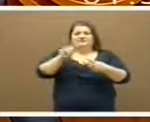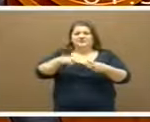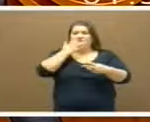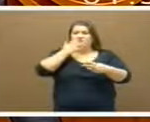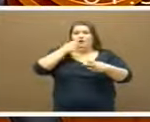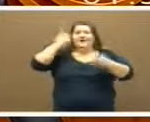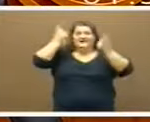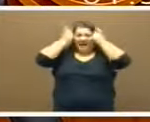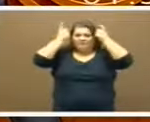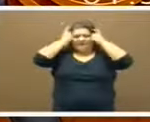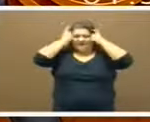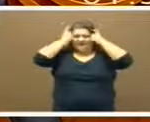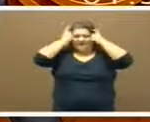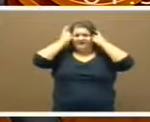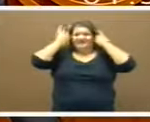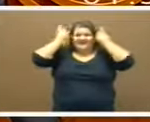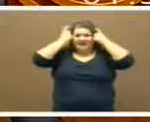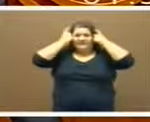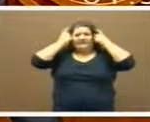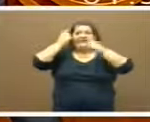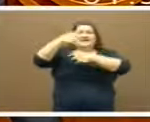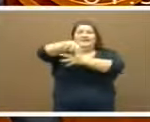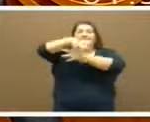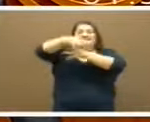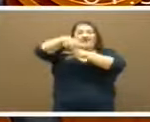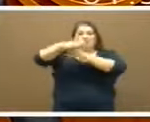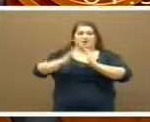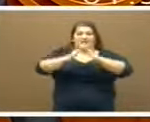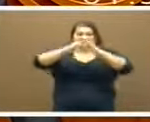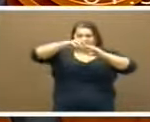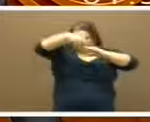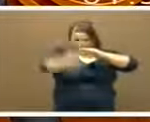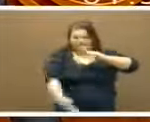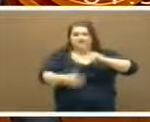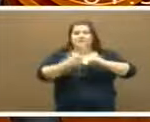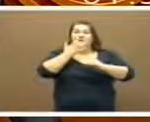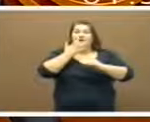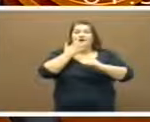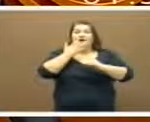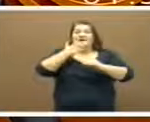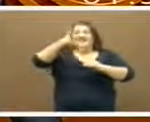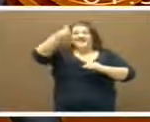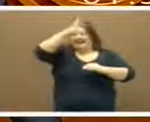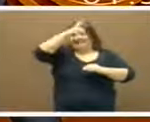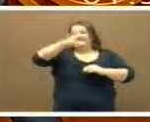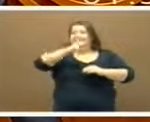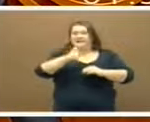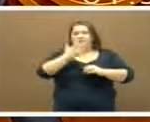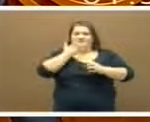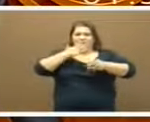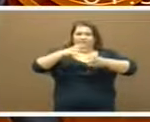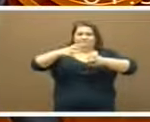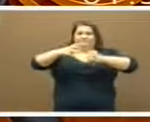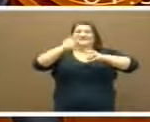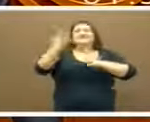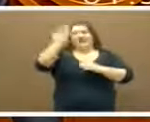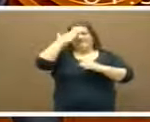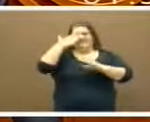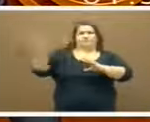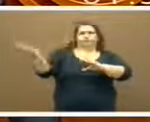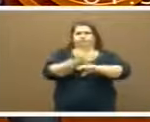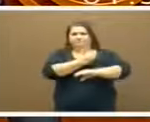cabras desde los campanarios, se le arrancaban a las gallinas la cabeza de una manera brutal. Todo eso ha ido